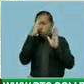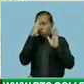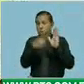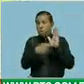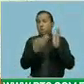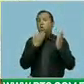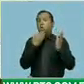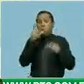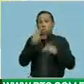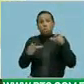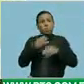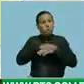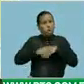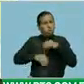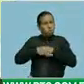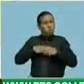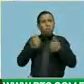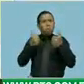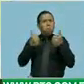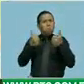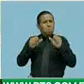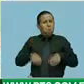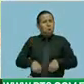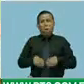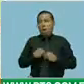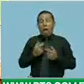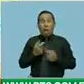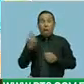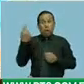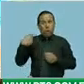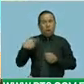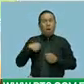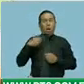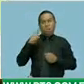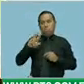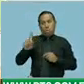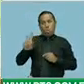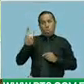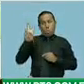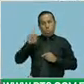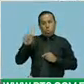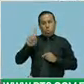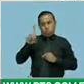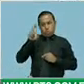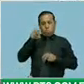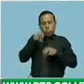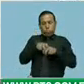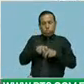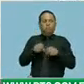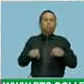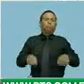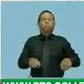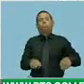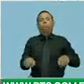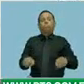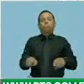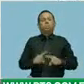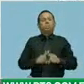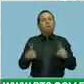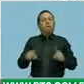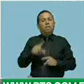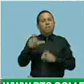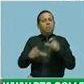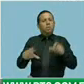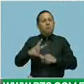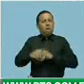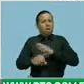inocentes. Quienes no lo respetan son los delincuentes. Entonces tienes que controlar a los delincuentes. Pero como los dueños de lo ajeno buscan cualquier